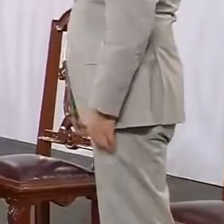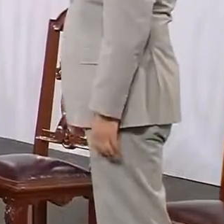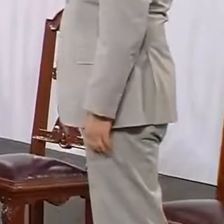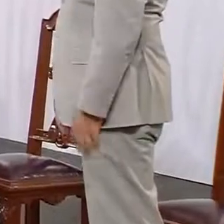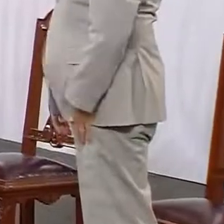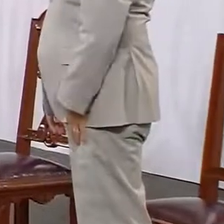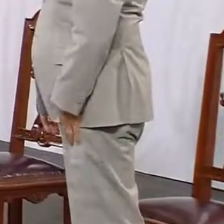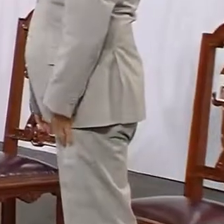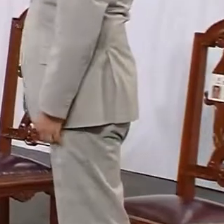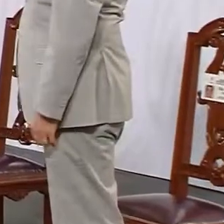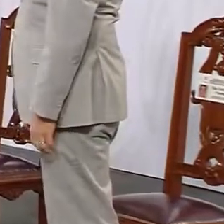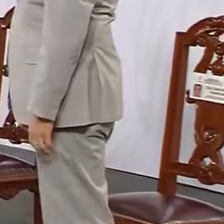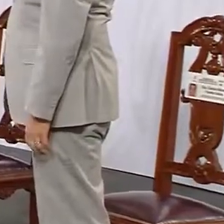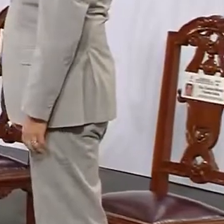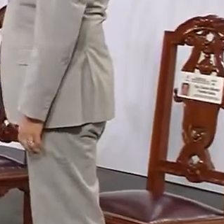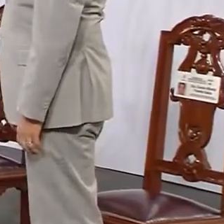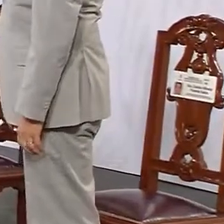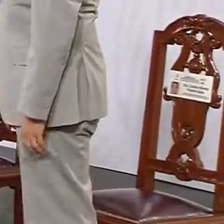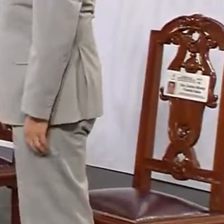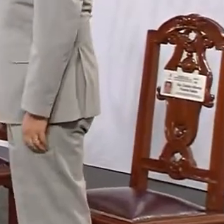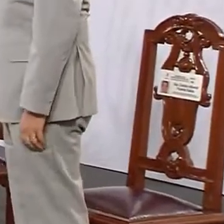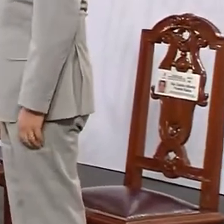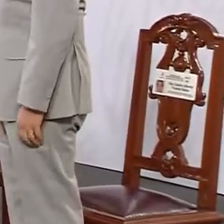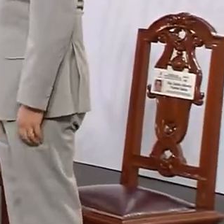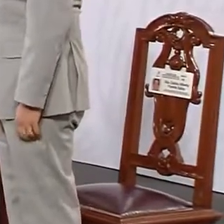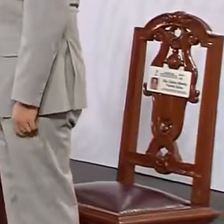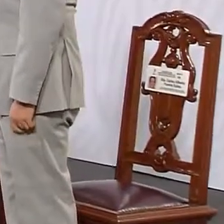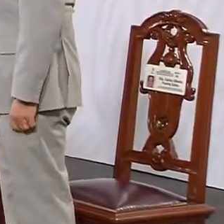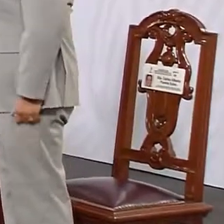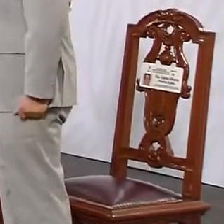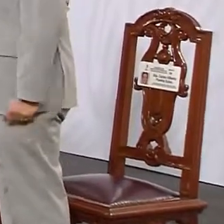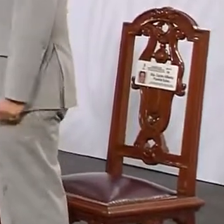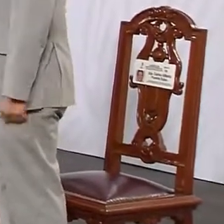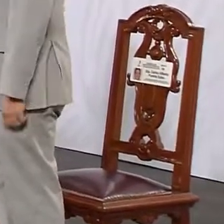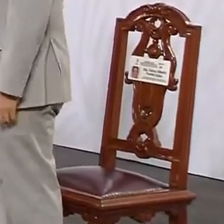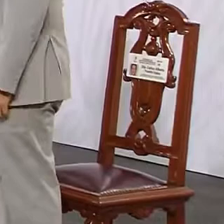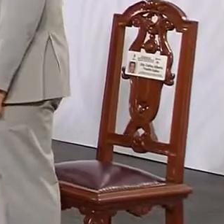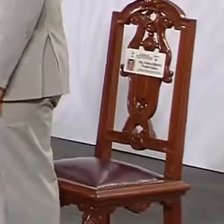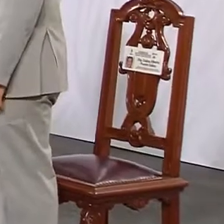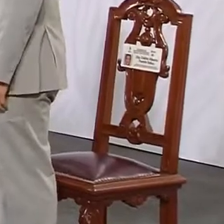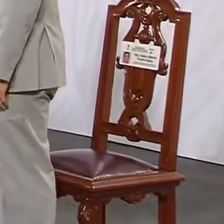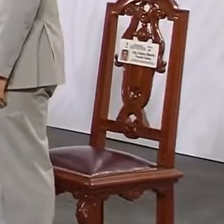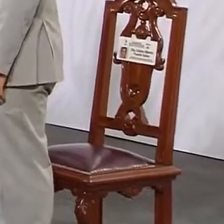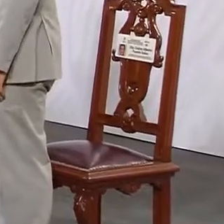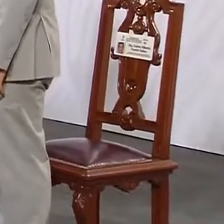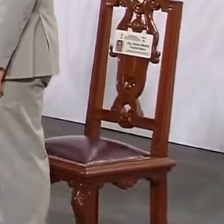Se agradece la asistencia del presidente de México y diputados federales que lo acompañaron. Muy buenos días.